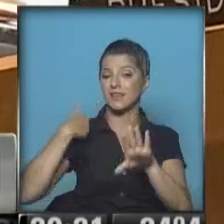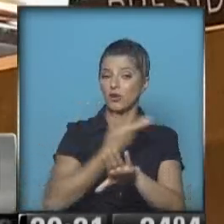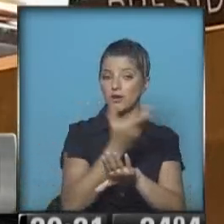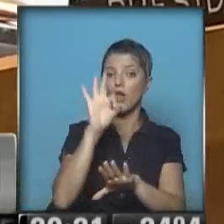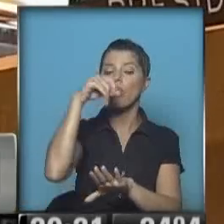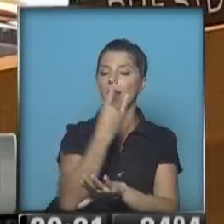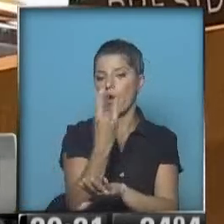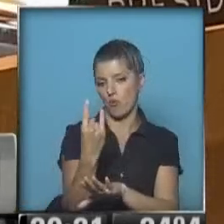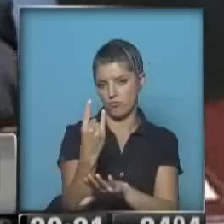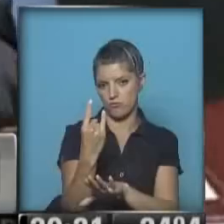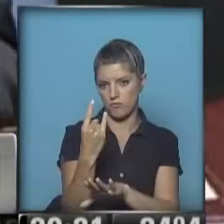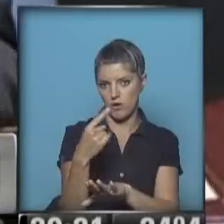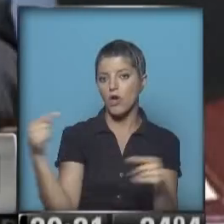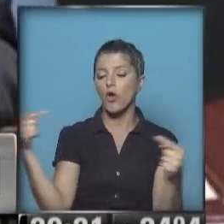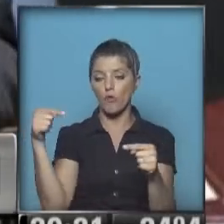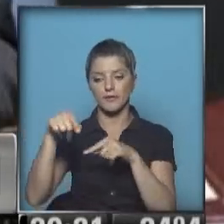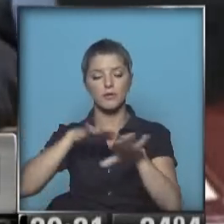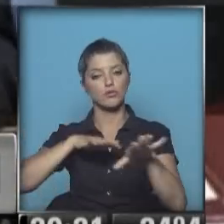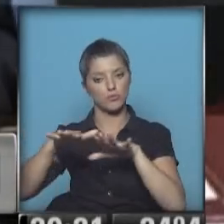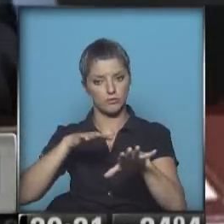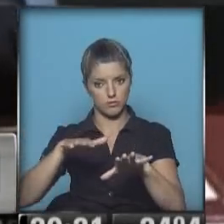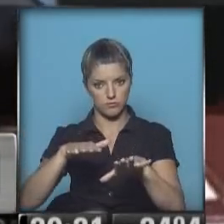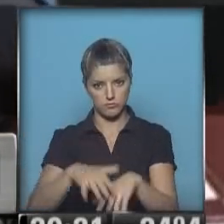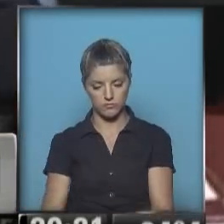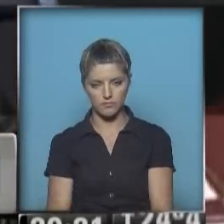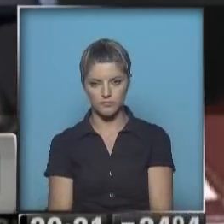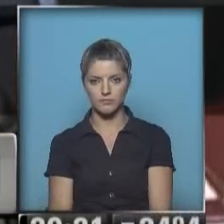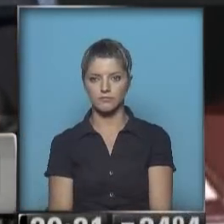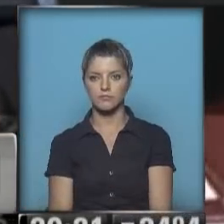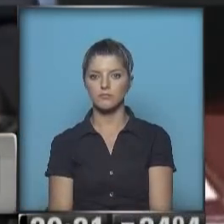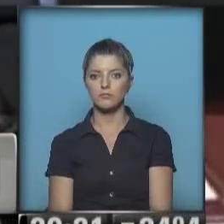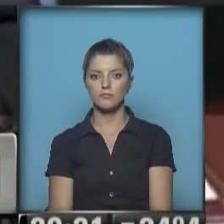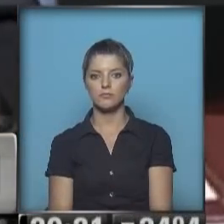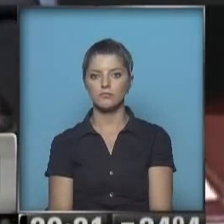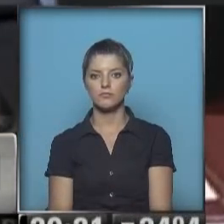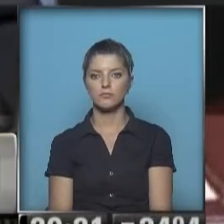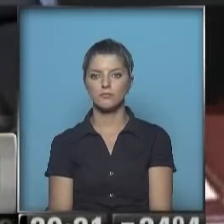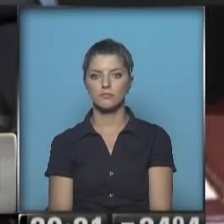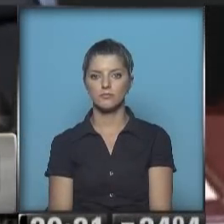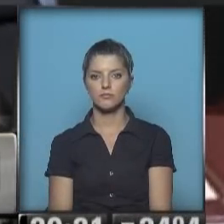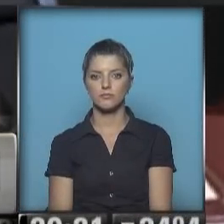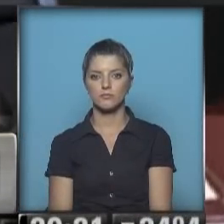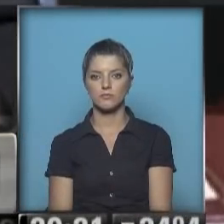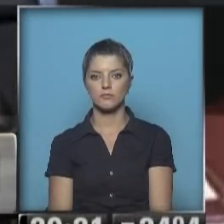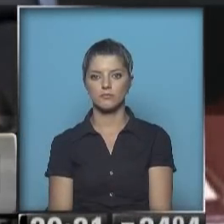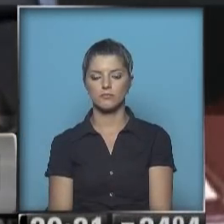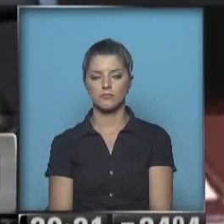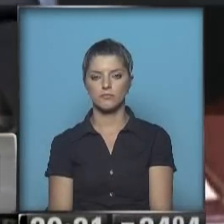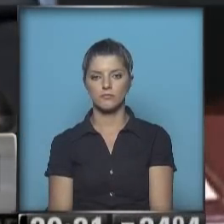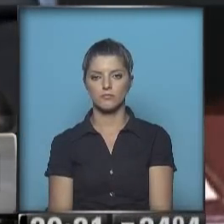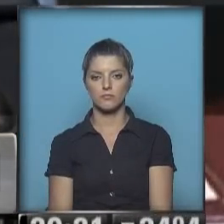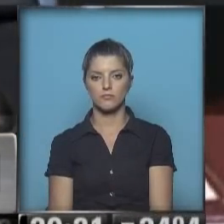de Naciones Unidas, Ban Ki-moon. I condemn this heinous act in the strongest possible